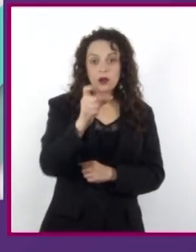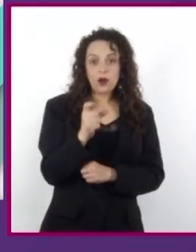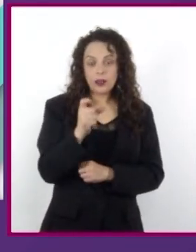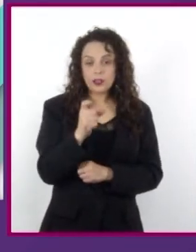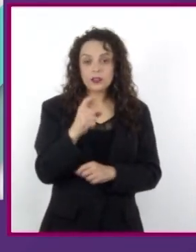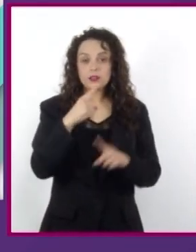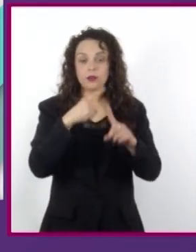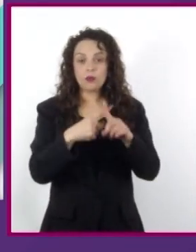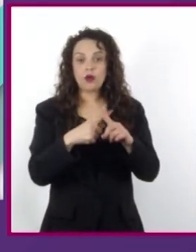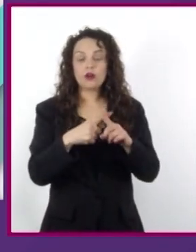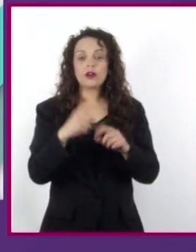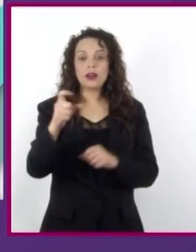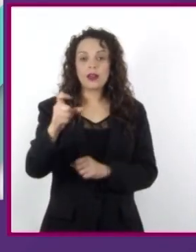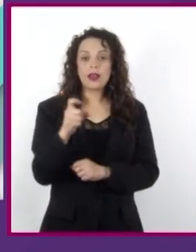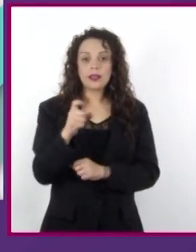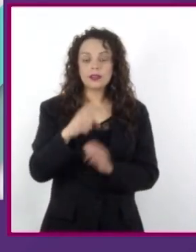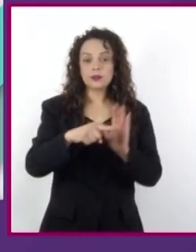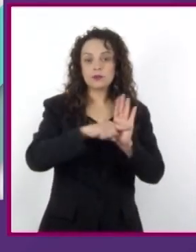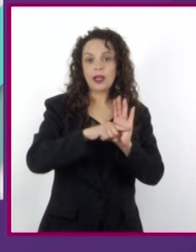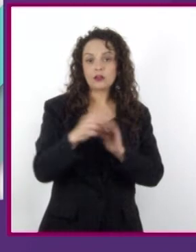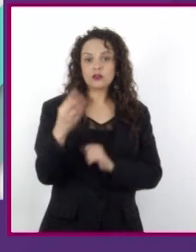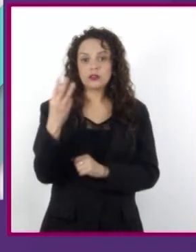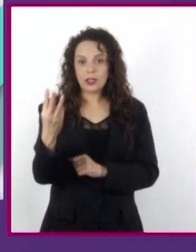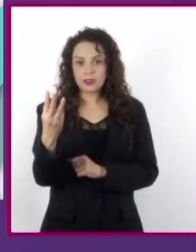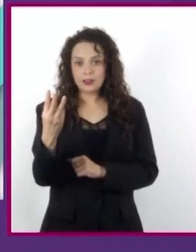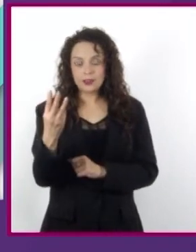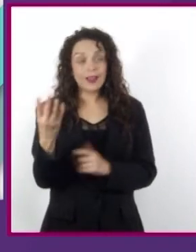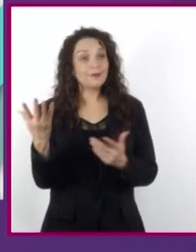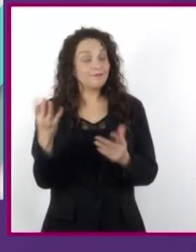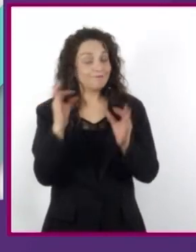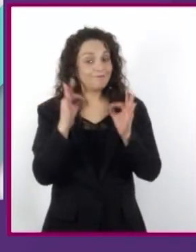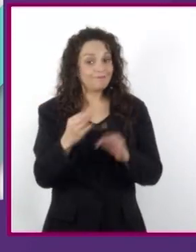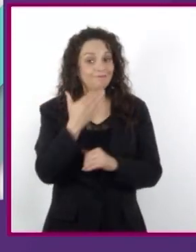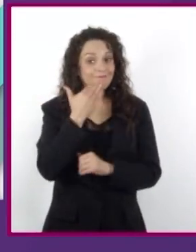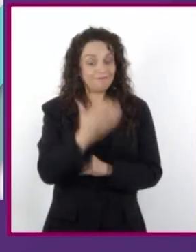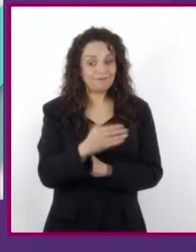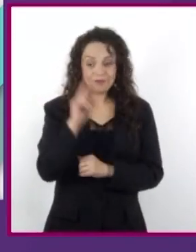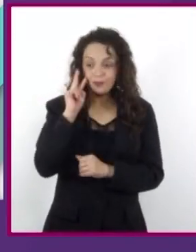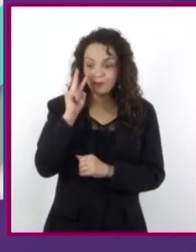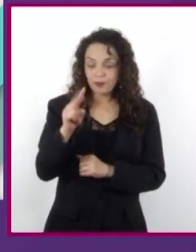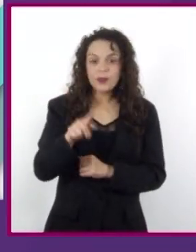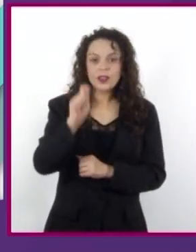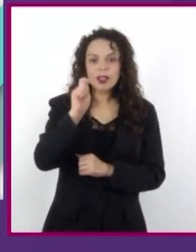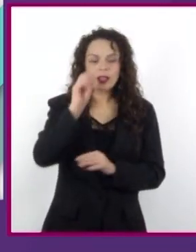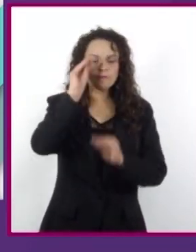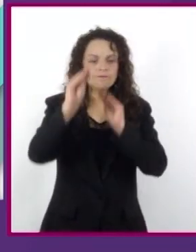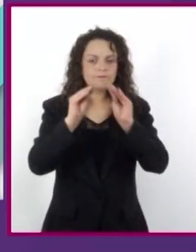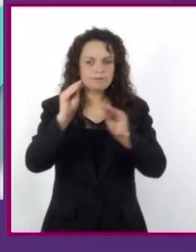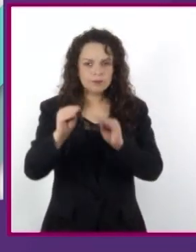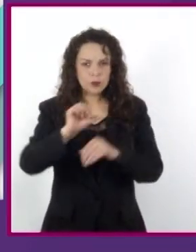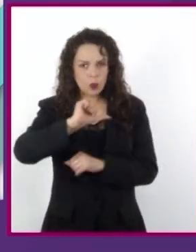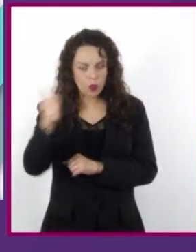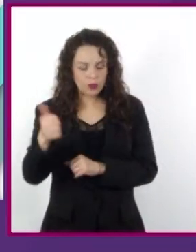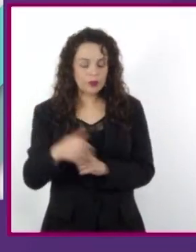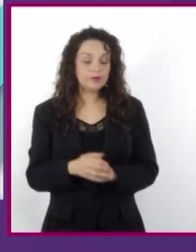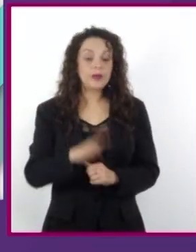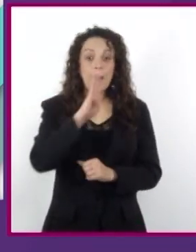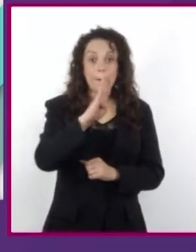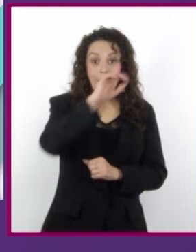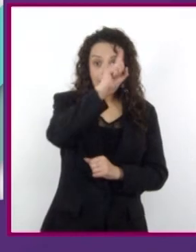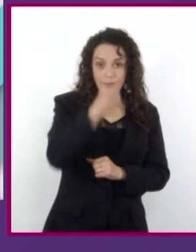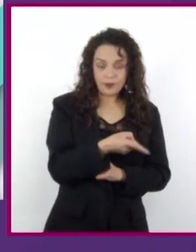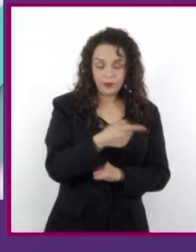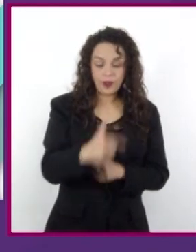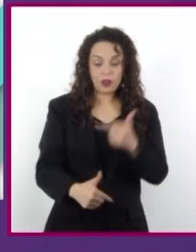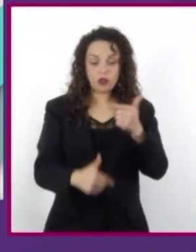menos 3. Excelente. Veamos la siguiente expresión algebraica. Inciso B. 12x